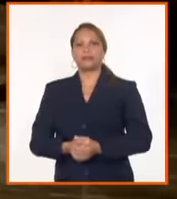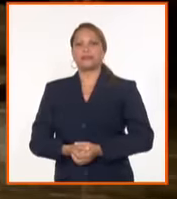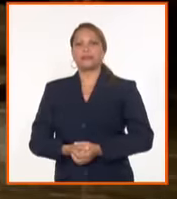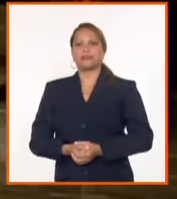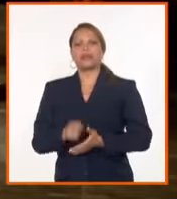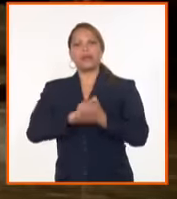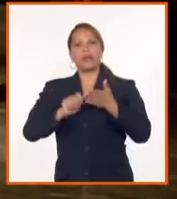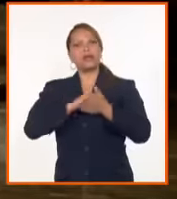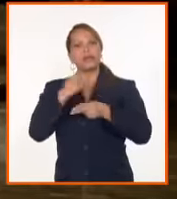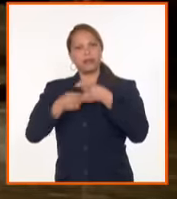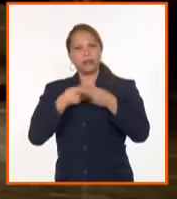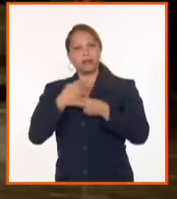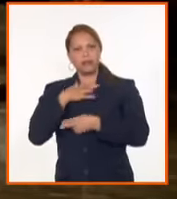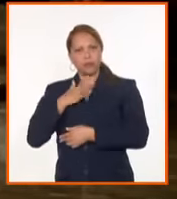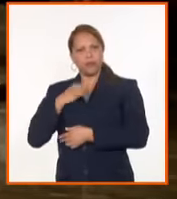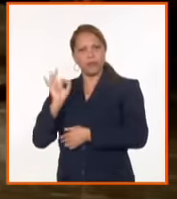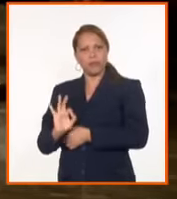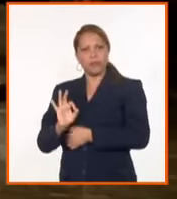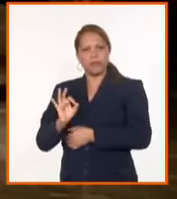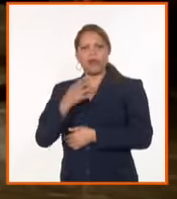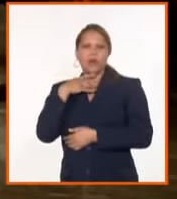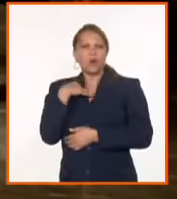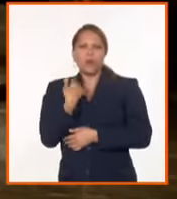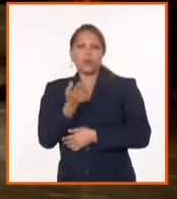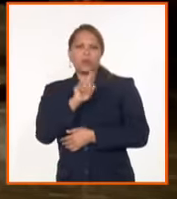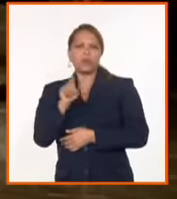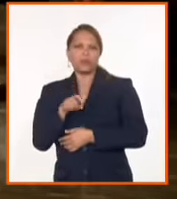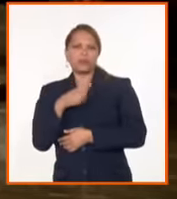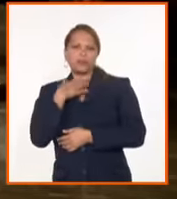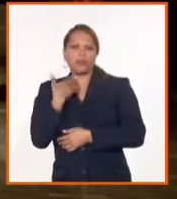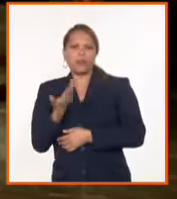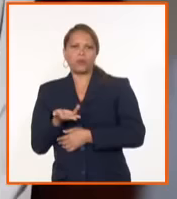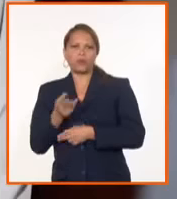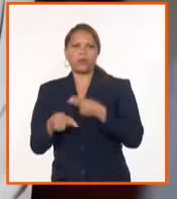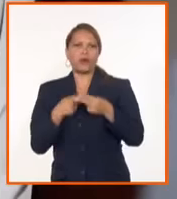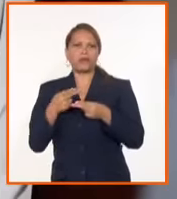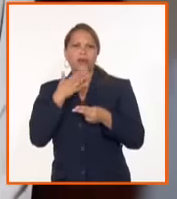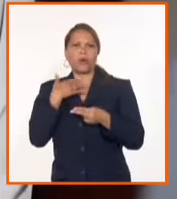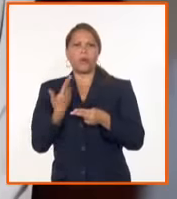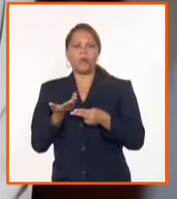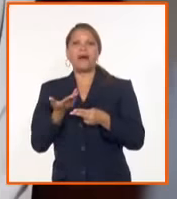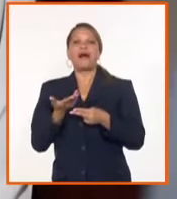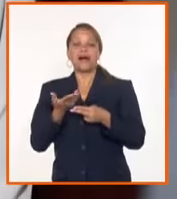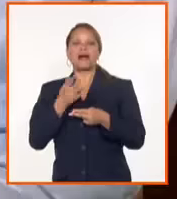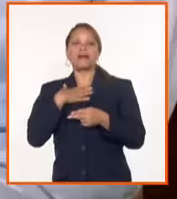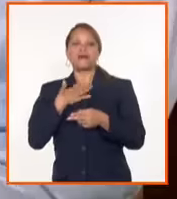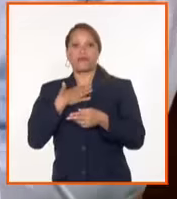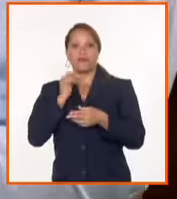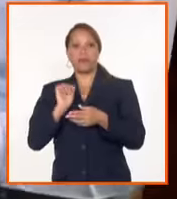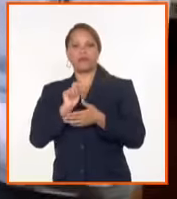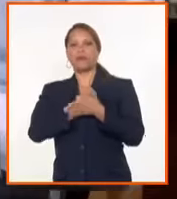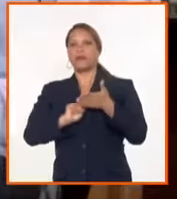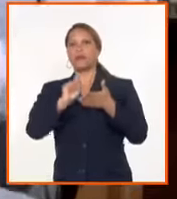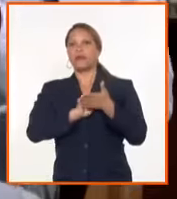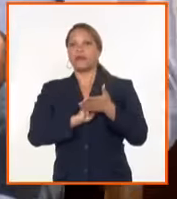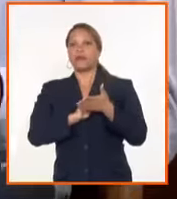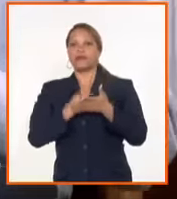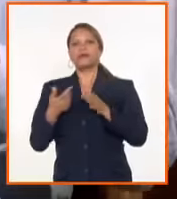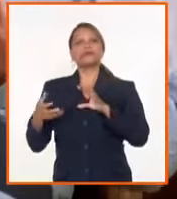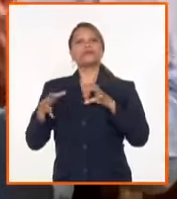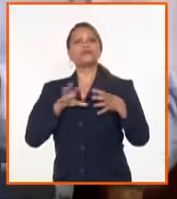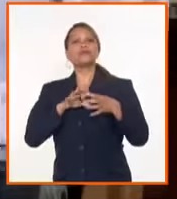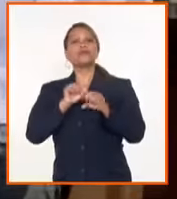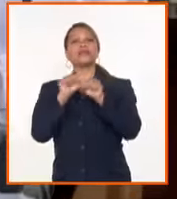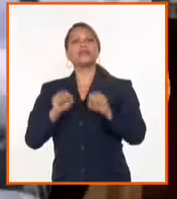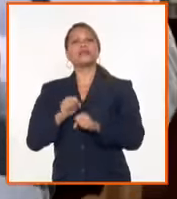usted mismo. La diseño yo mismo. ¿Cómo hace? Me planifico yo mismo. Ya yo tengo una, diría, una agenda tradicional que confeccionó, de un sistema